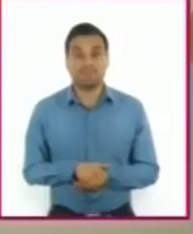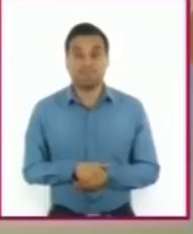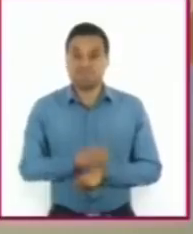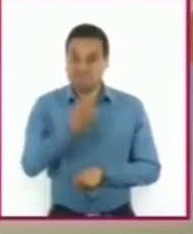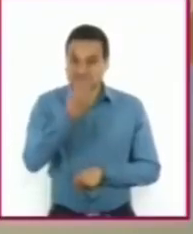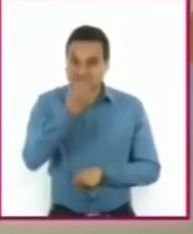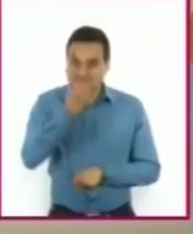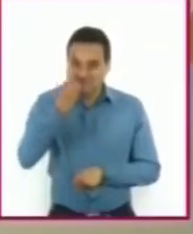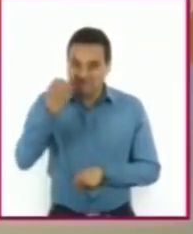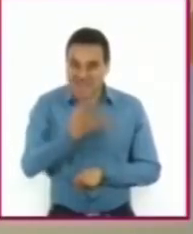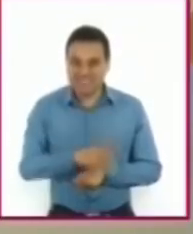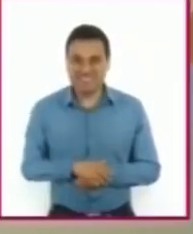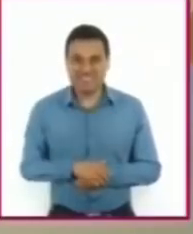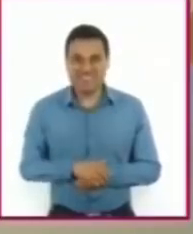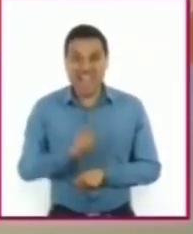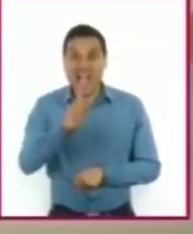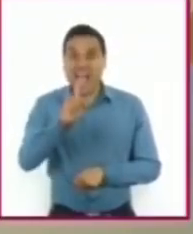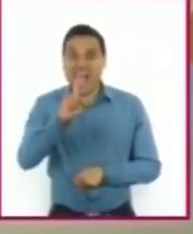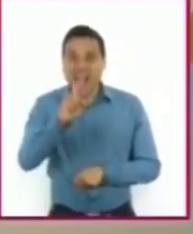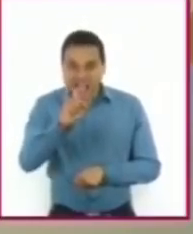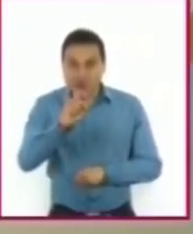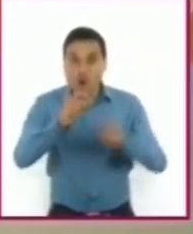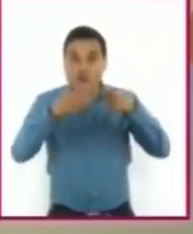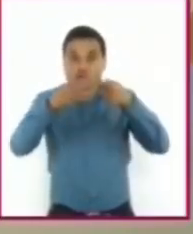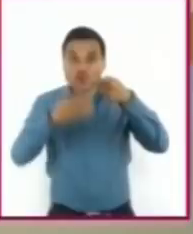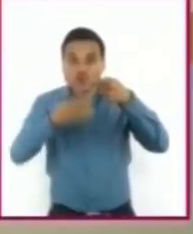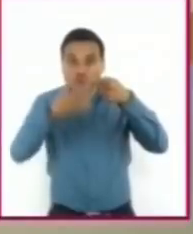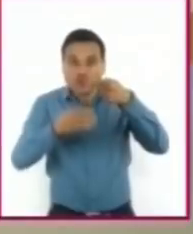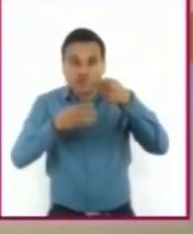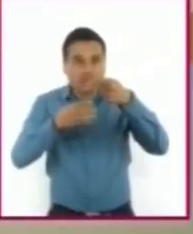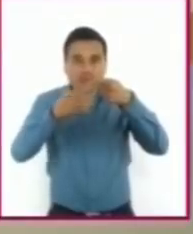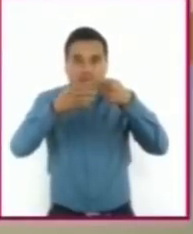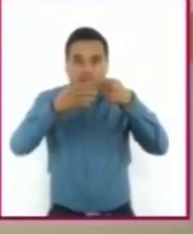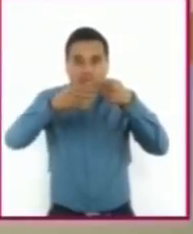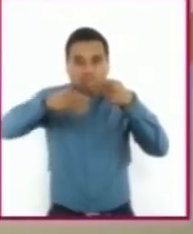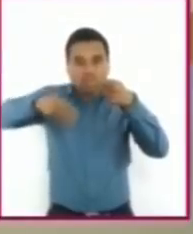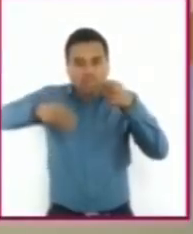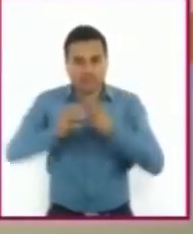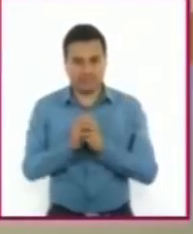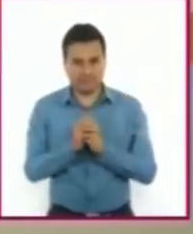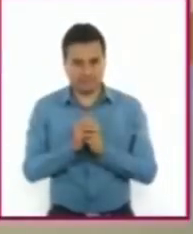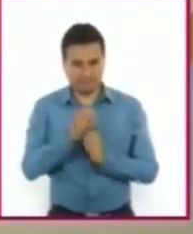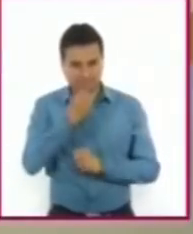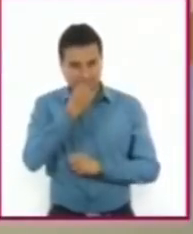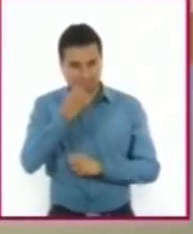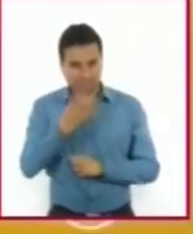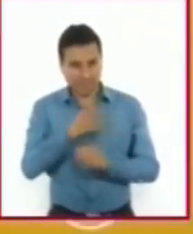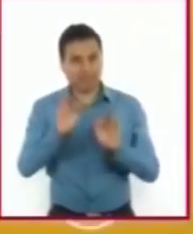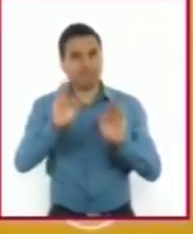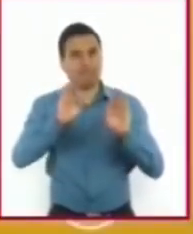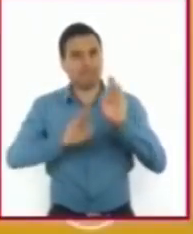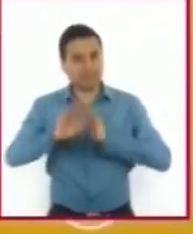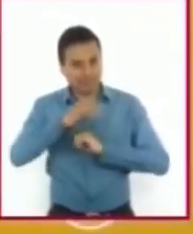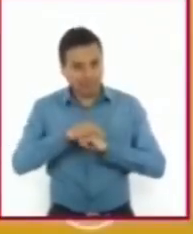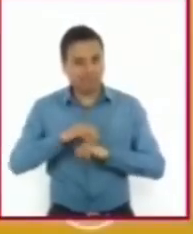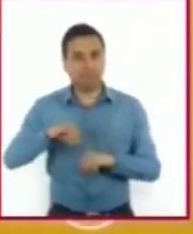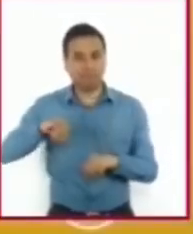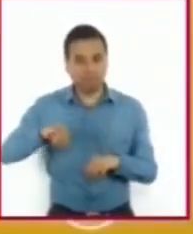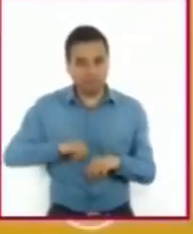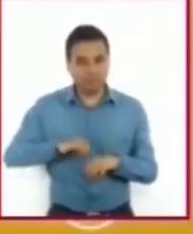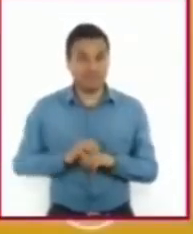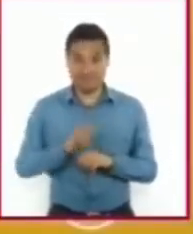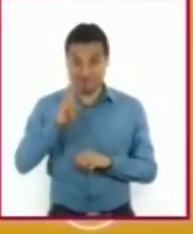¡Genial! El agua se desvió de su caída normal. Esto sí es física. Como viste en